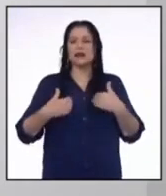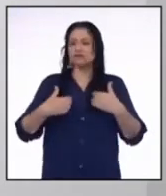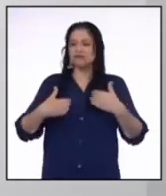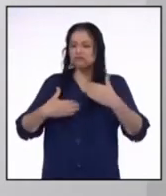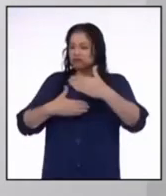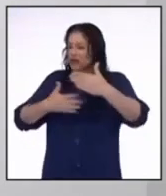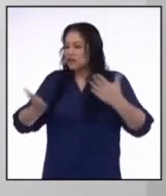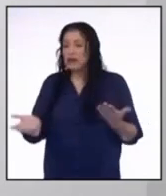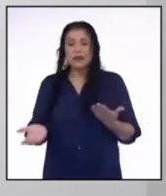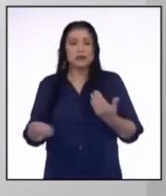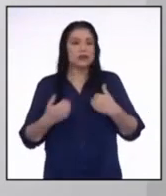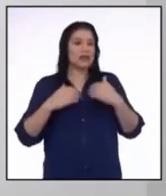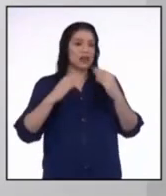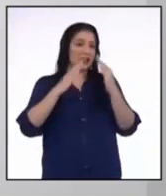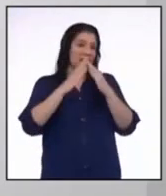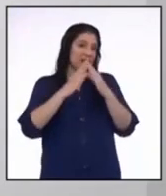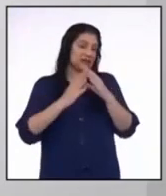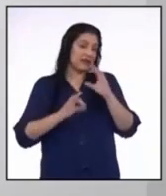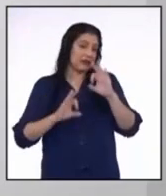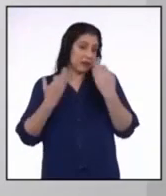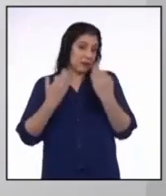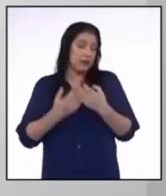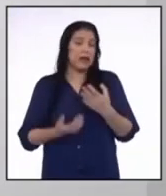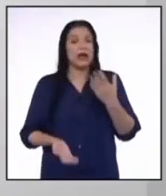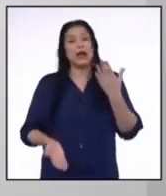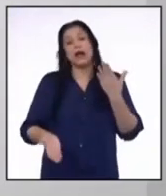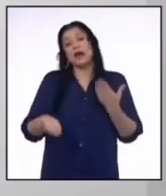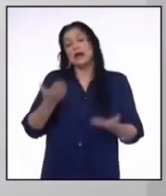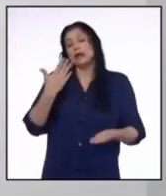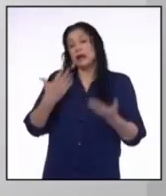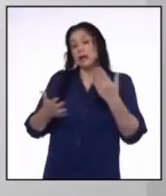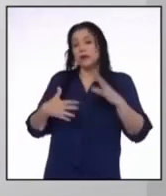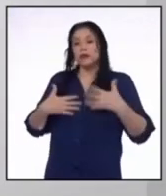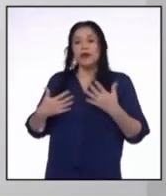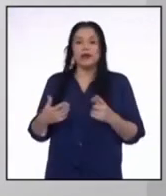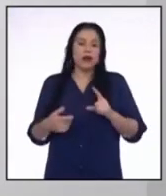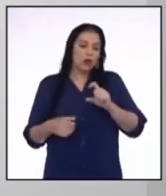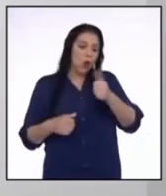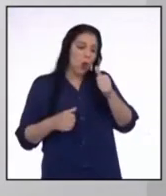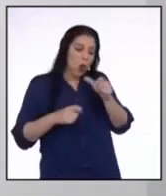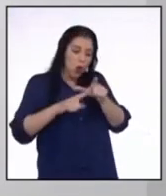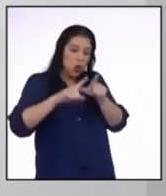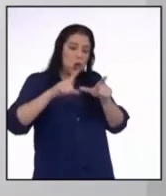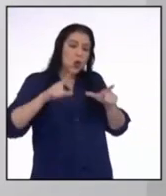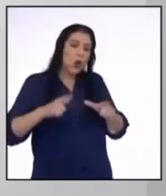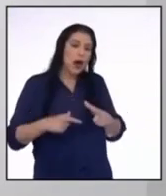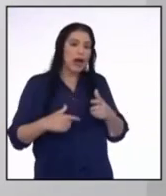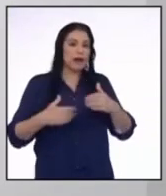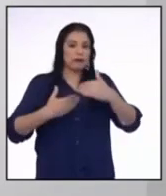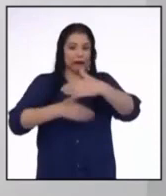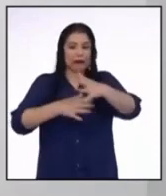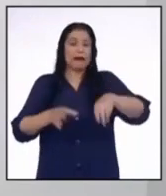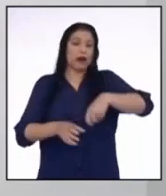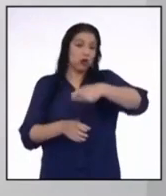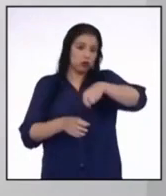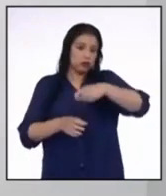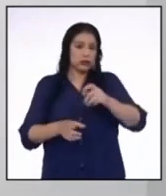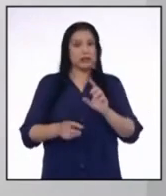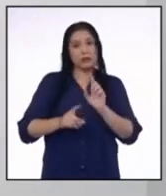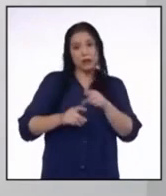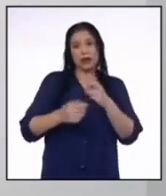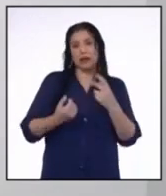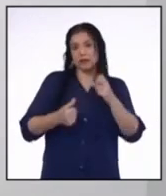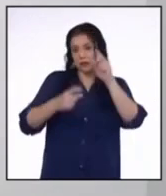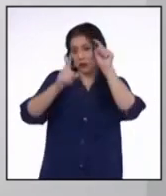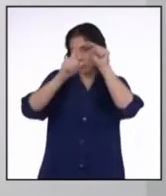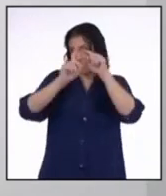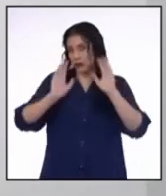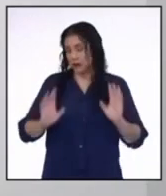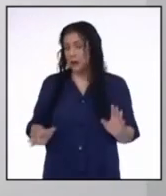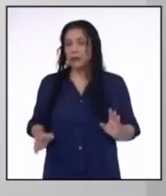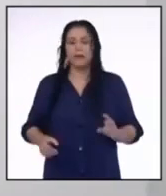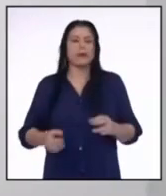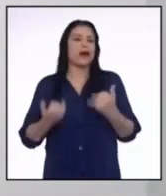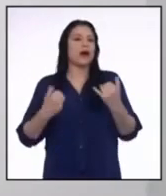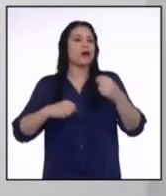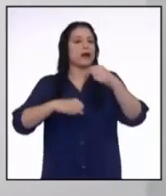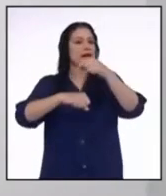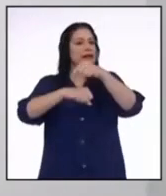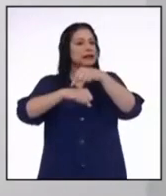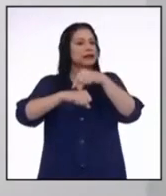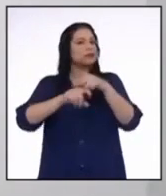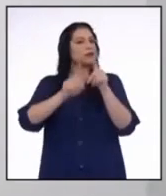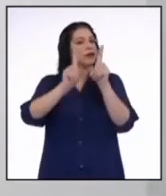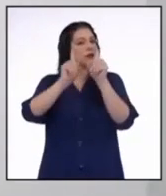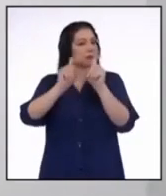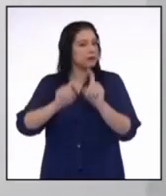la familia. A lo mejor pueden acondicionar un pequeño lugar en la cocina para ese fin. Llegó la hora de